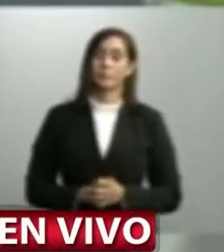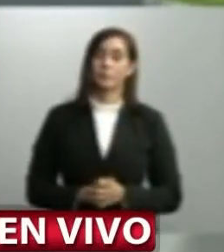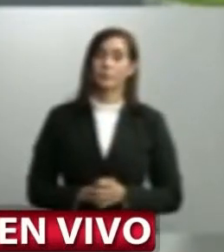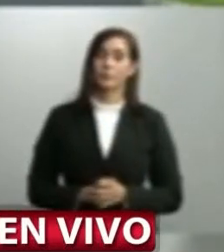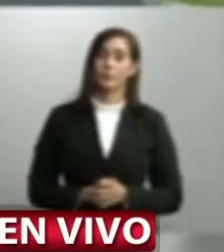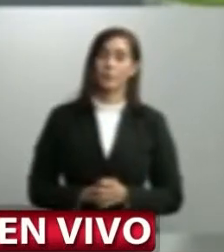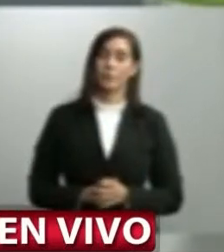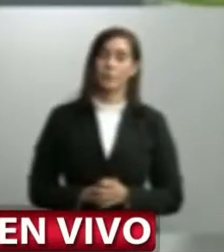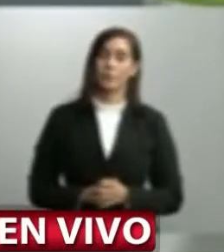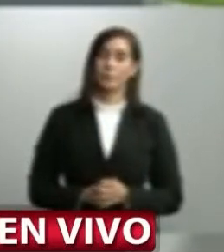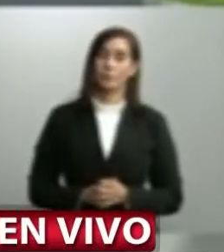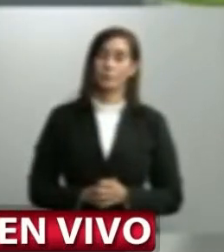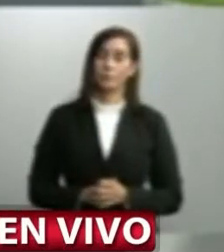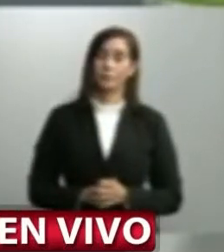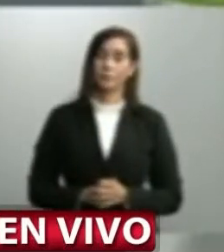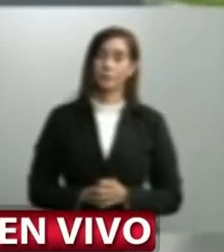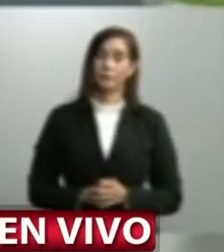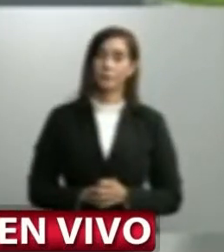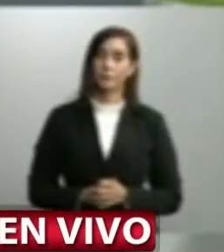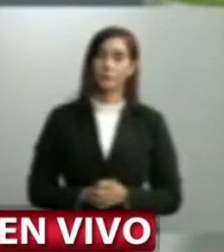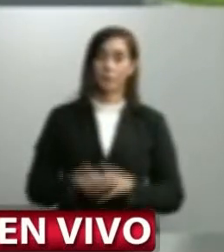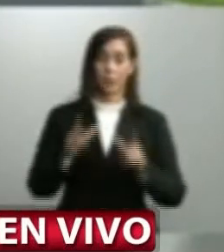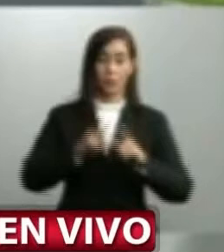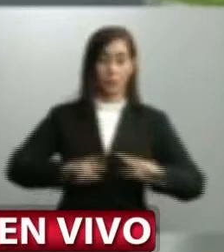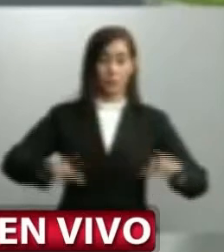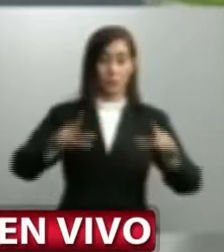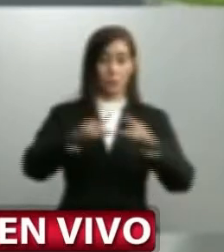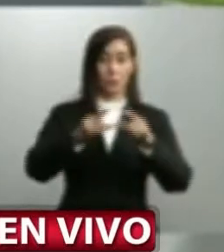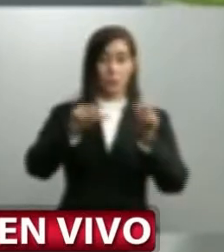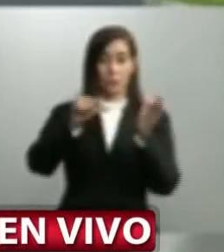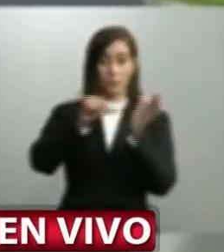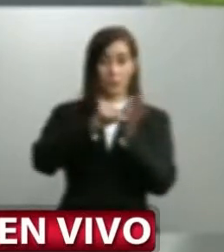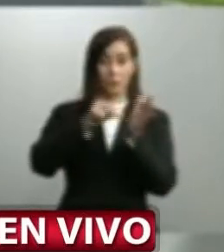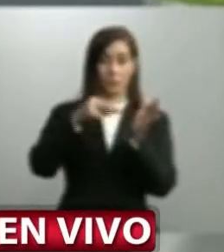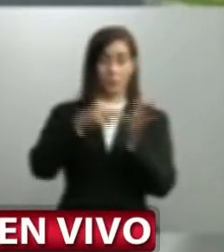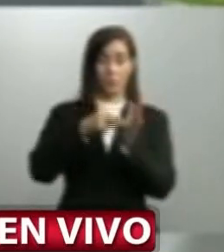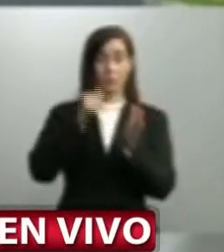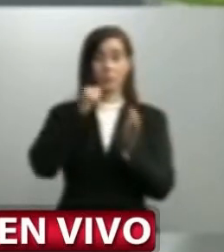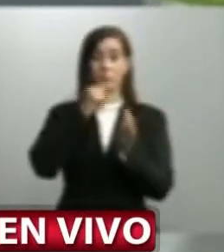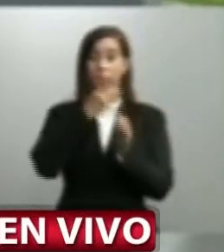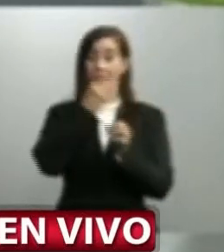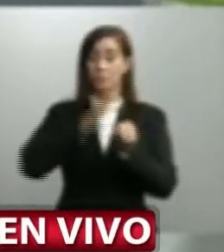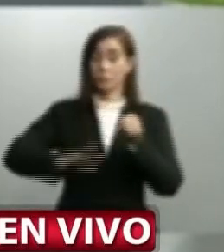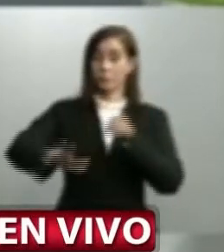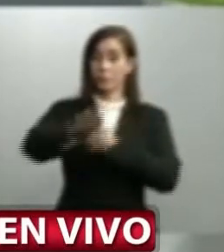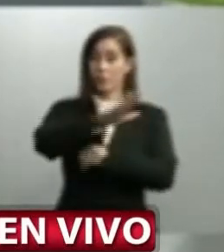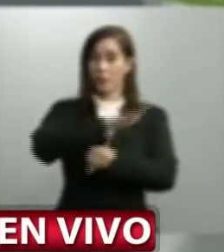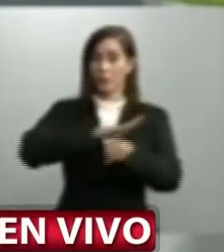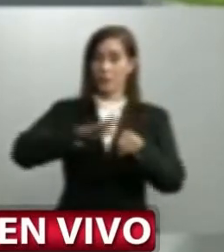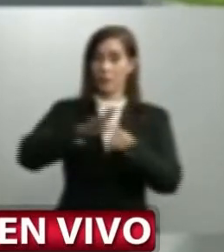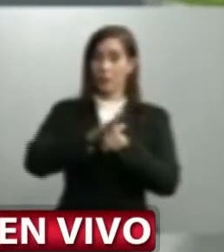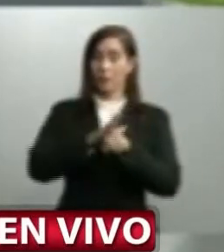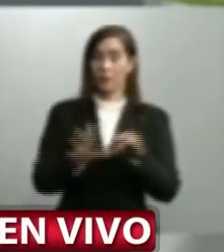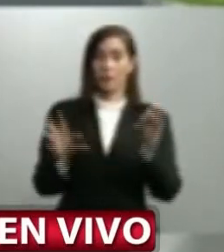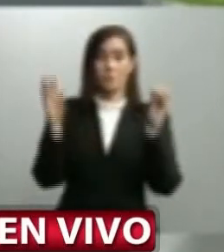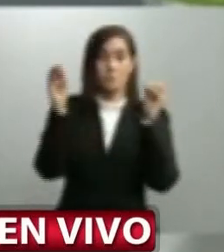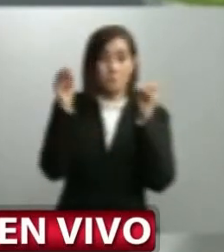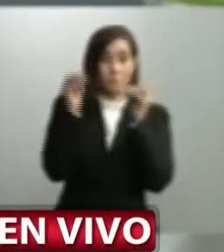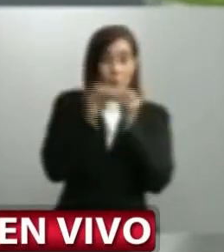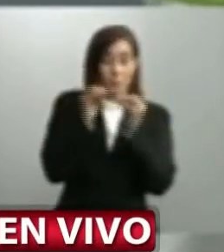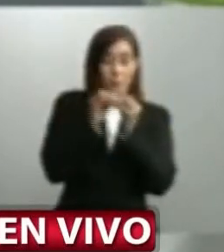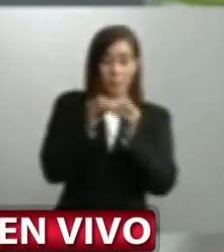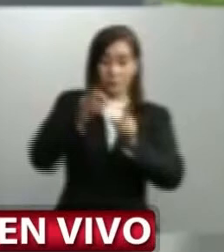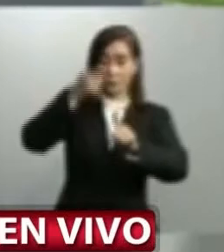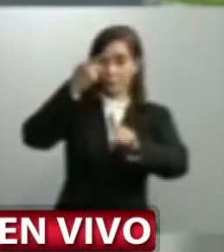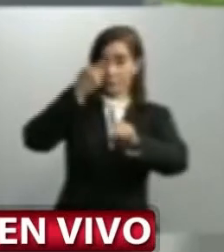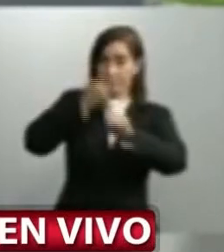Los lugares esencialmente siguen siendo los mismos, pero la provincia de Santo Domingo es la que más está